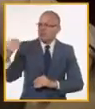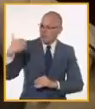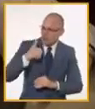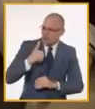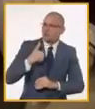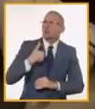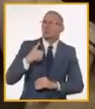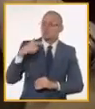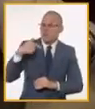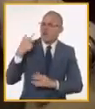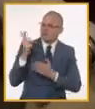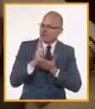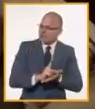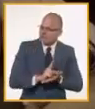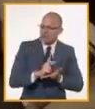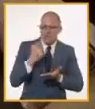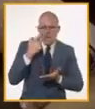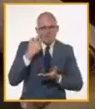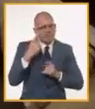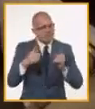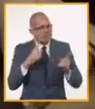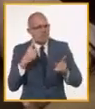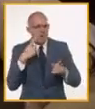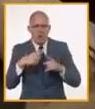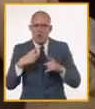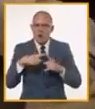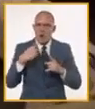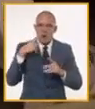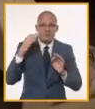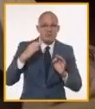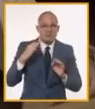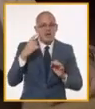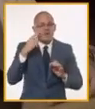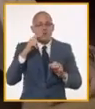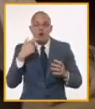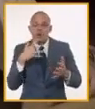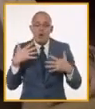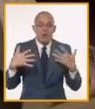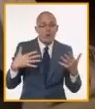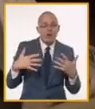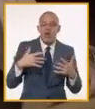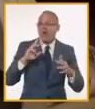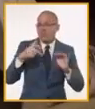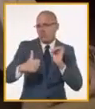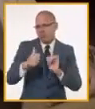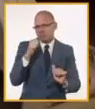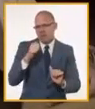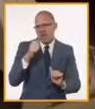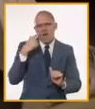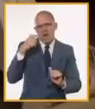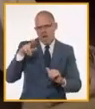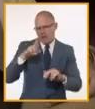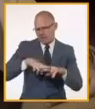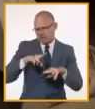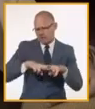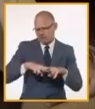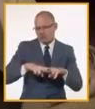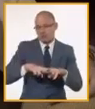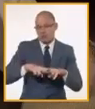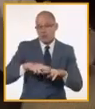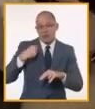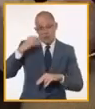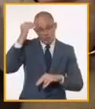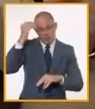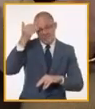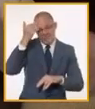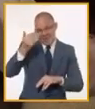Matanza. Y allá también dábamos una vuelta, porque él tenía que regresar a La Habana, por lo regular. Y aprendí mucho